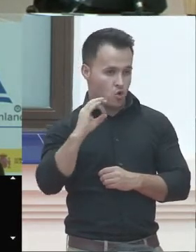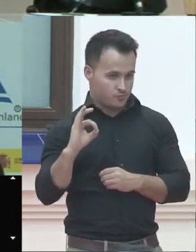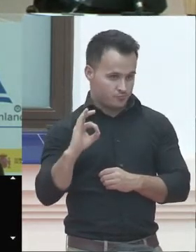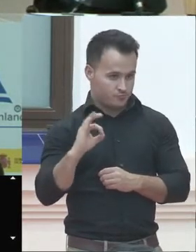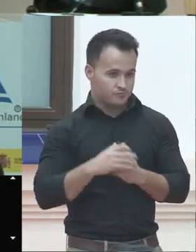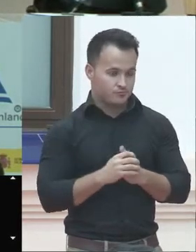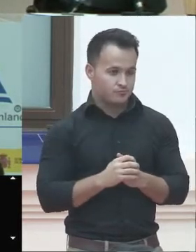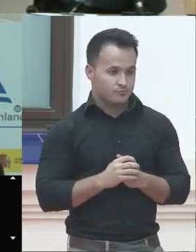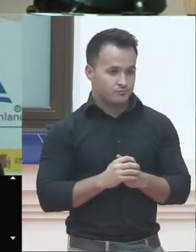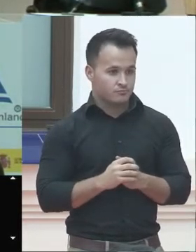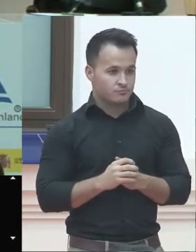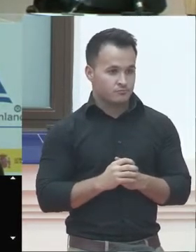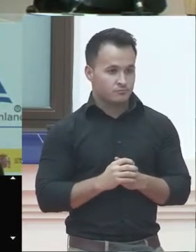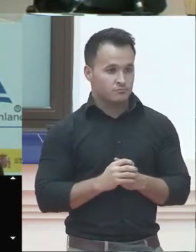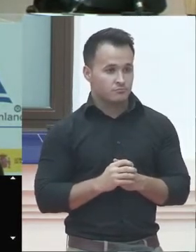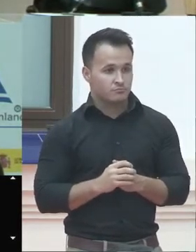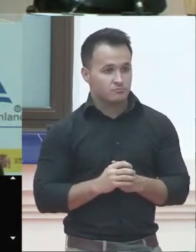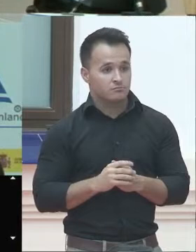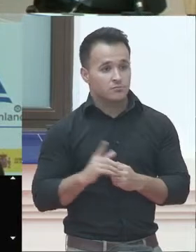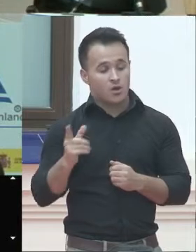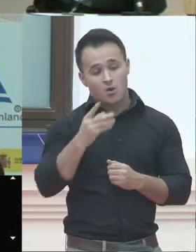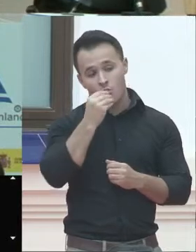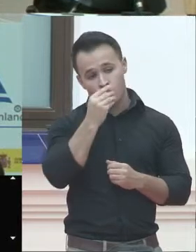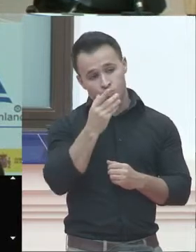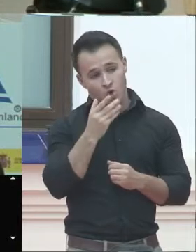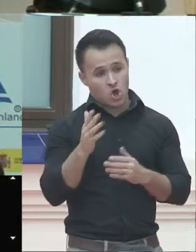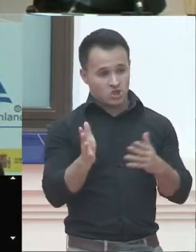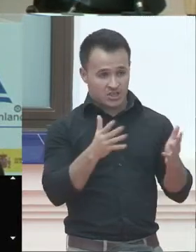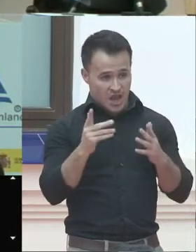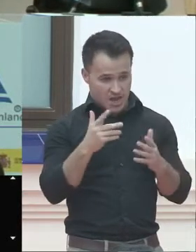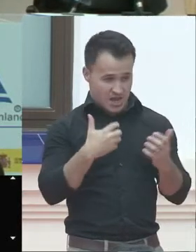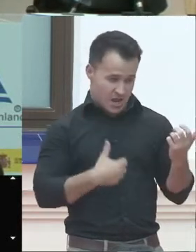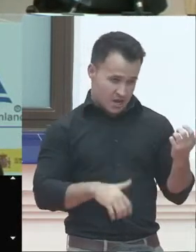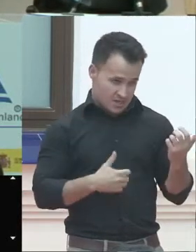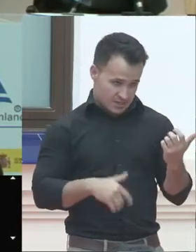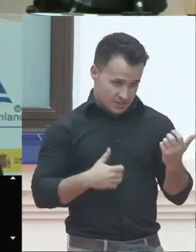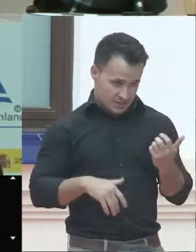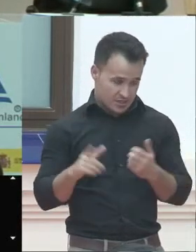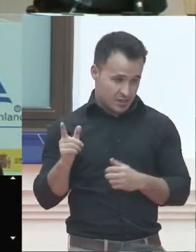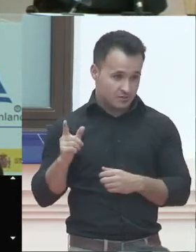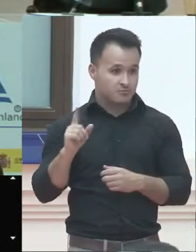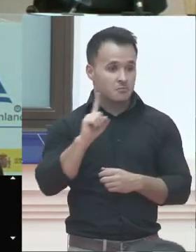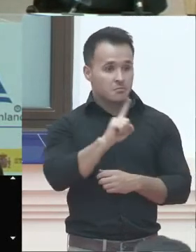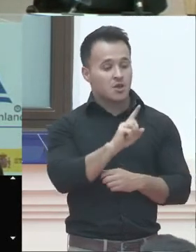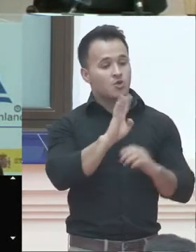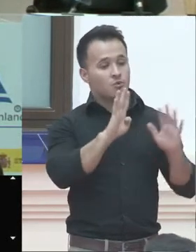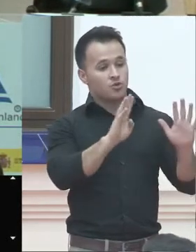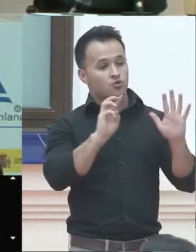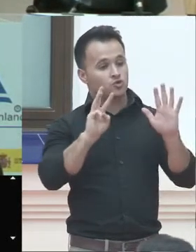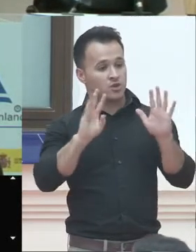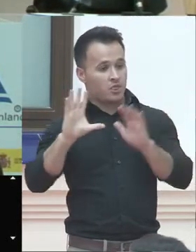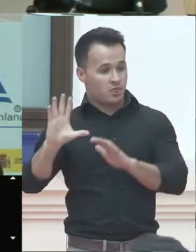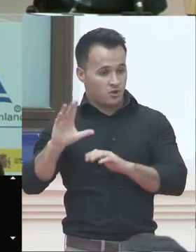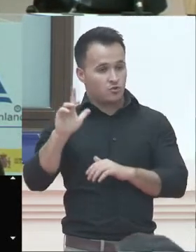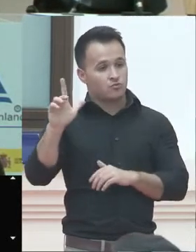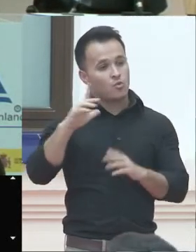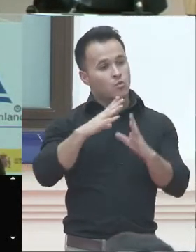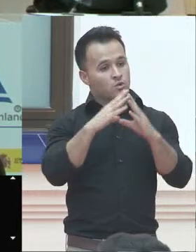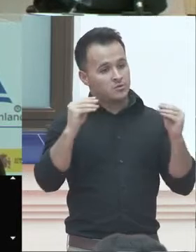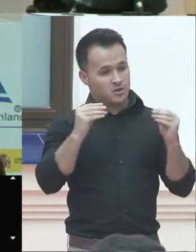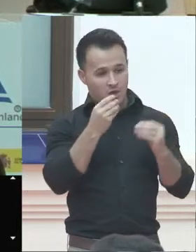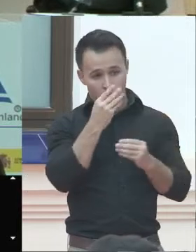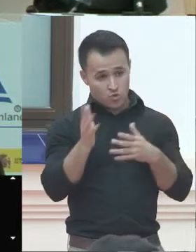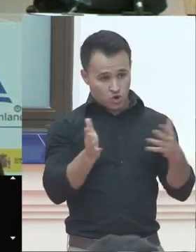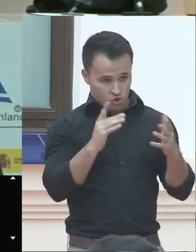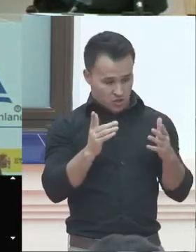que nació en Buenos Aires, en Argentina. En 1985 se graduó como ingeniero electrónico por la Universidad de Buenos Aires